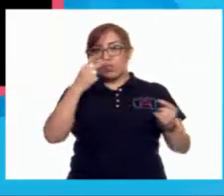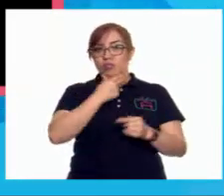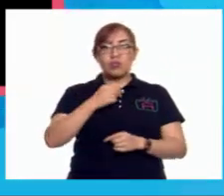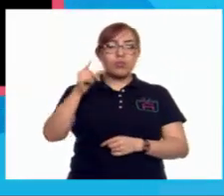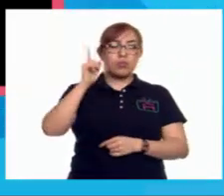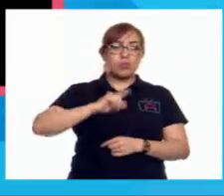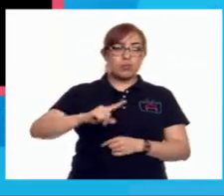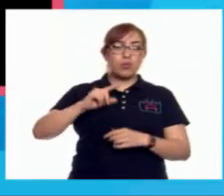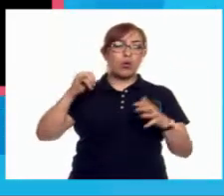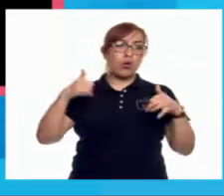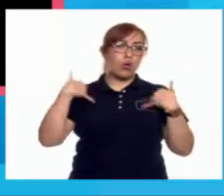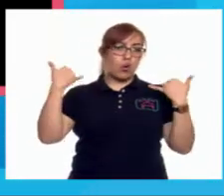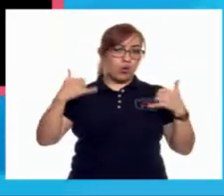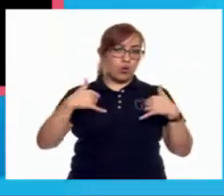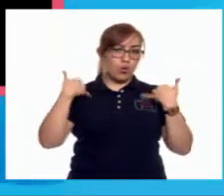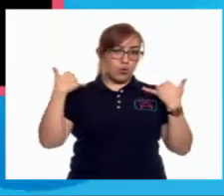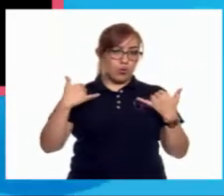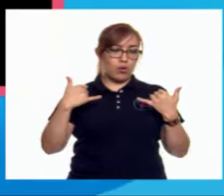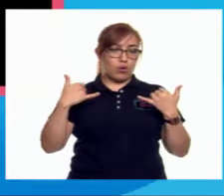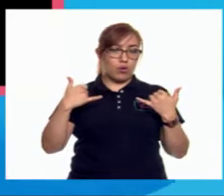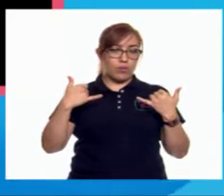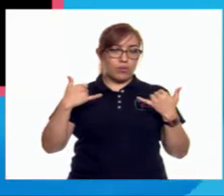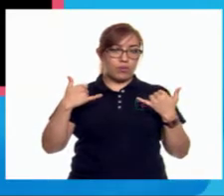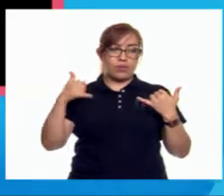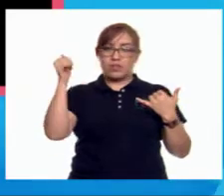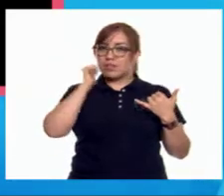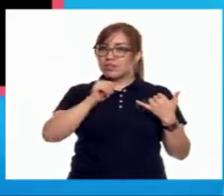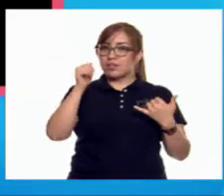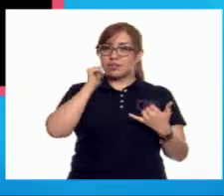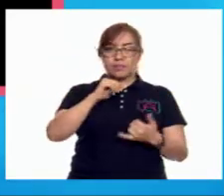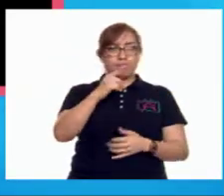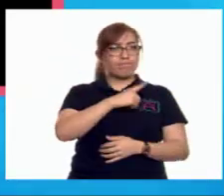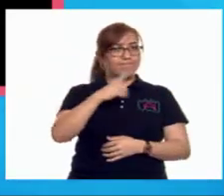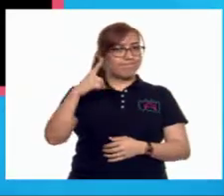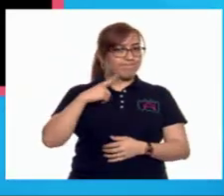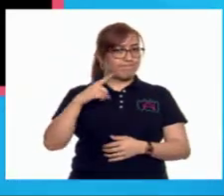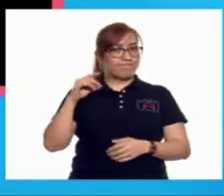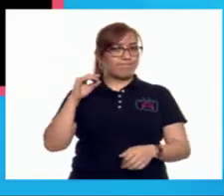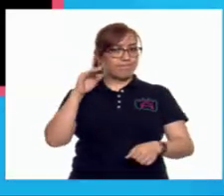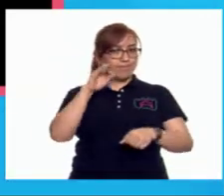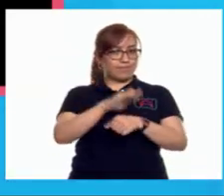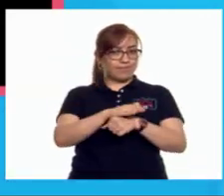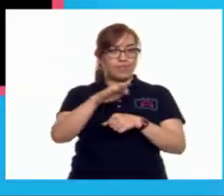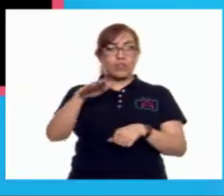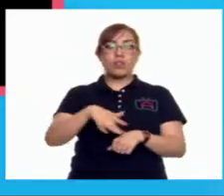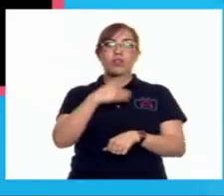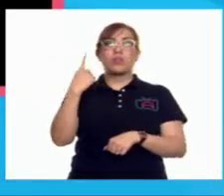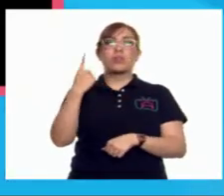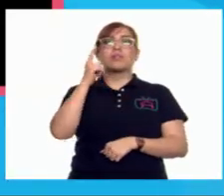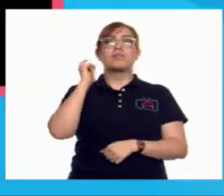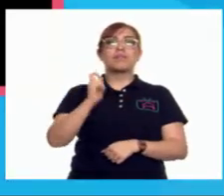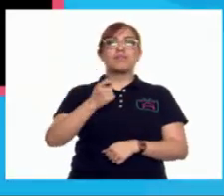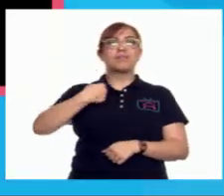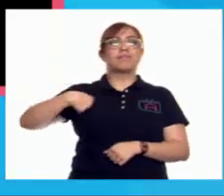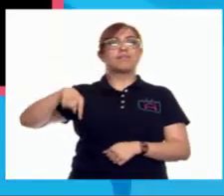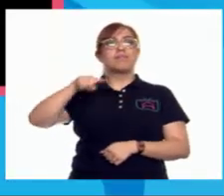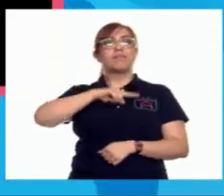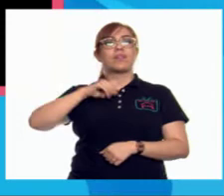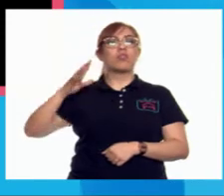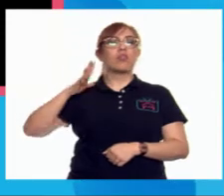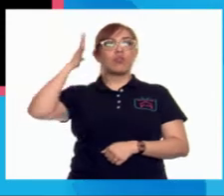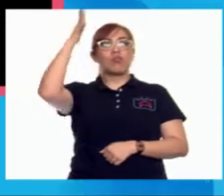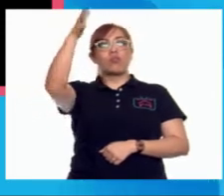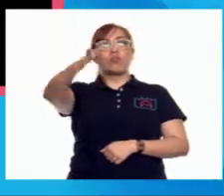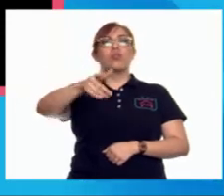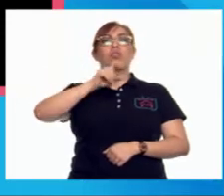y adolescentes hasta el último rincón de nuestro territorio, porque somos el futuro y el presente